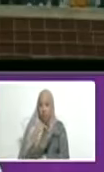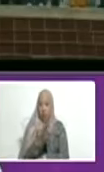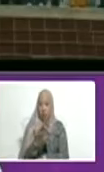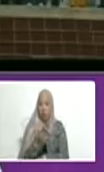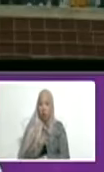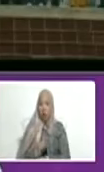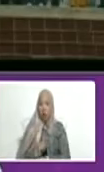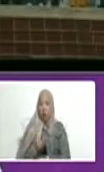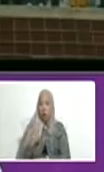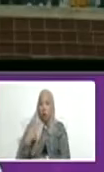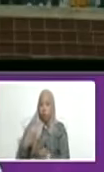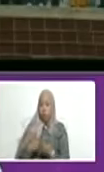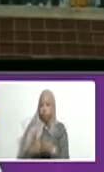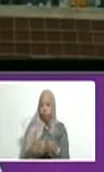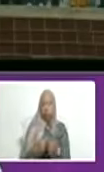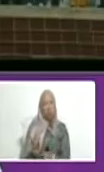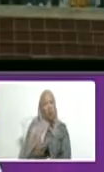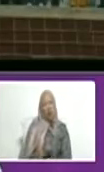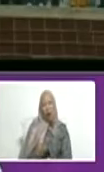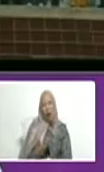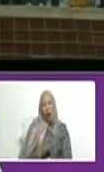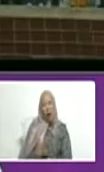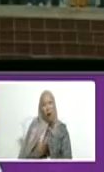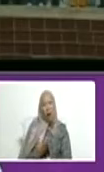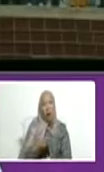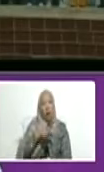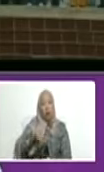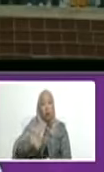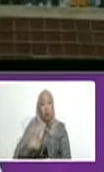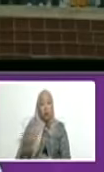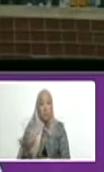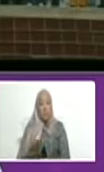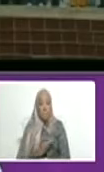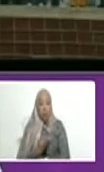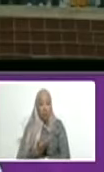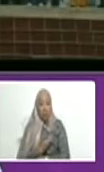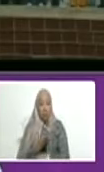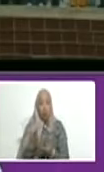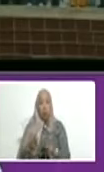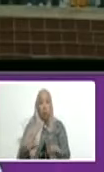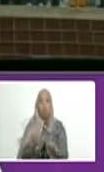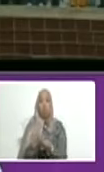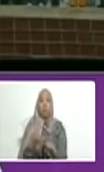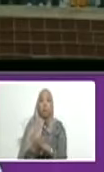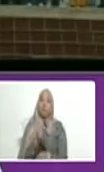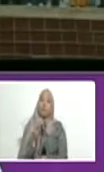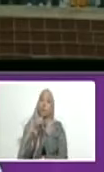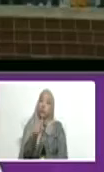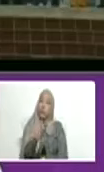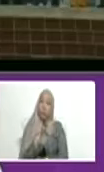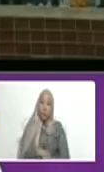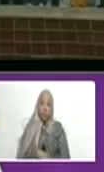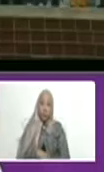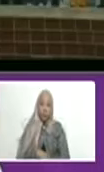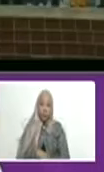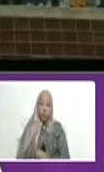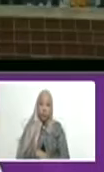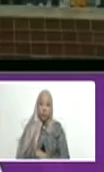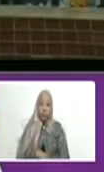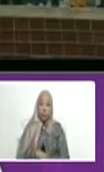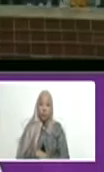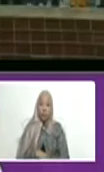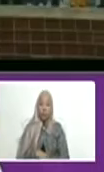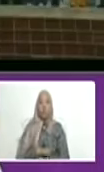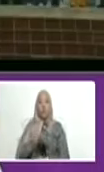somos los perseguidores, de acuerdo a esta fórmula de manipulación macabra. Yo lo que les digo